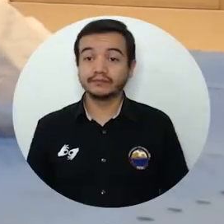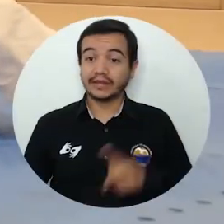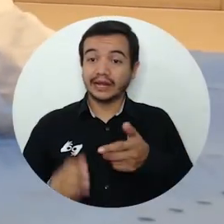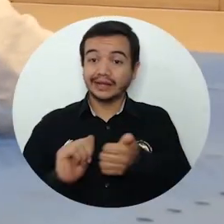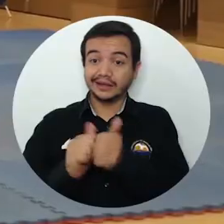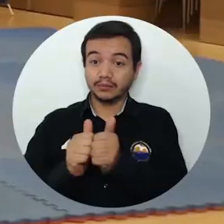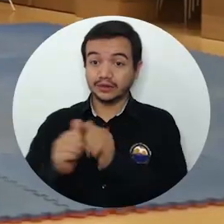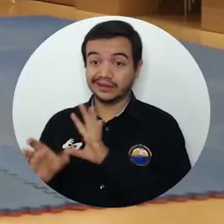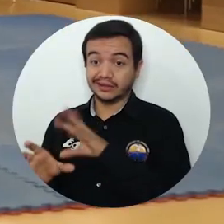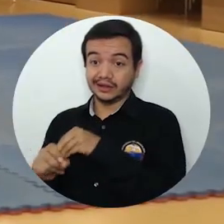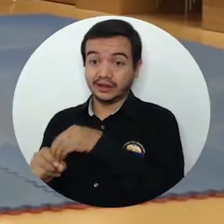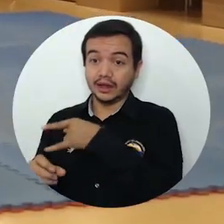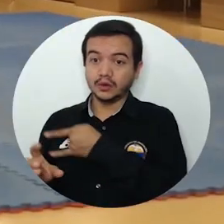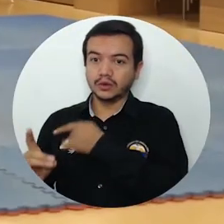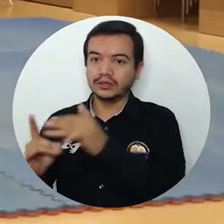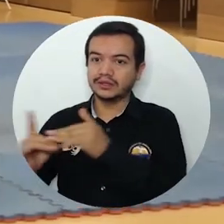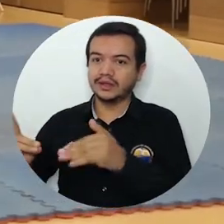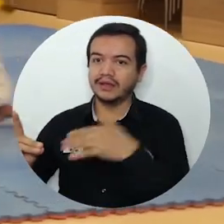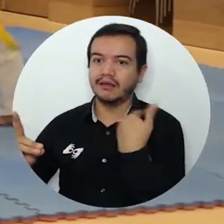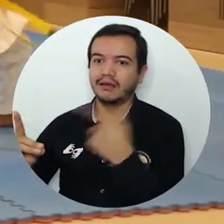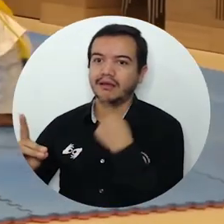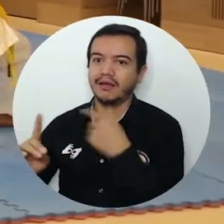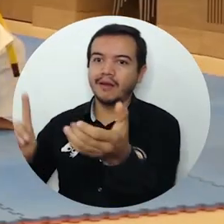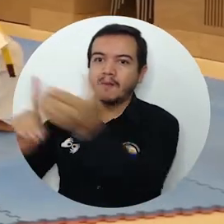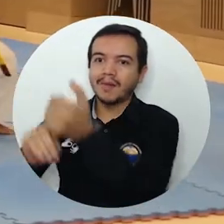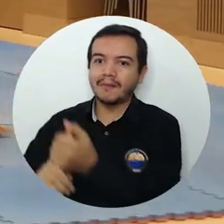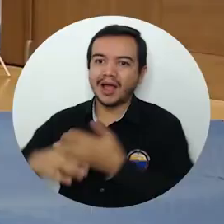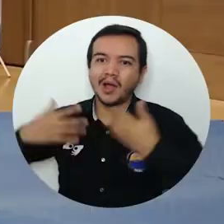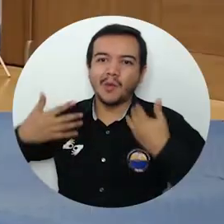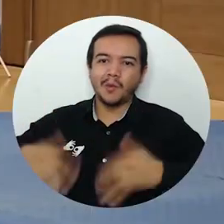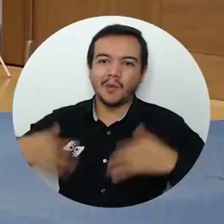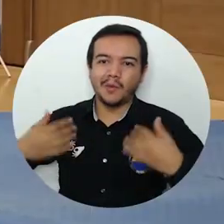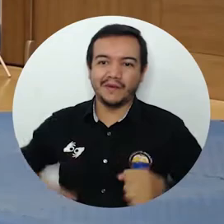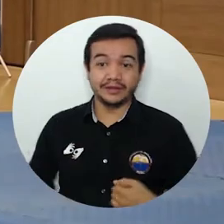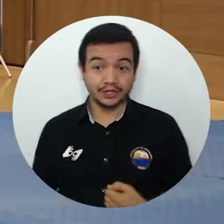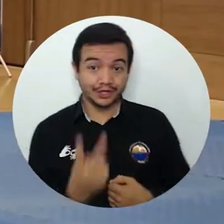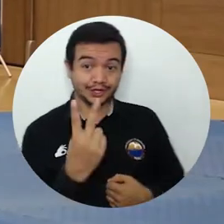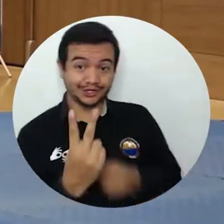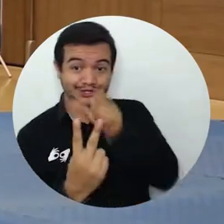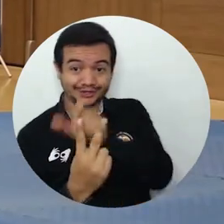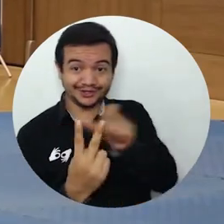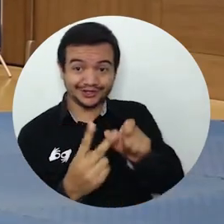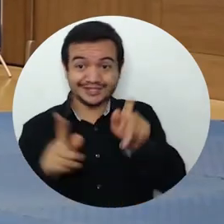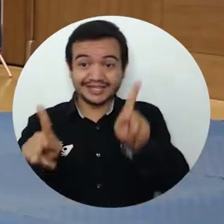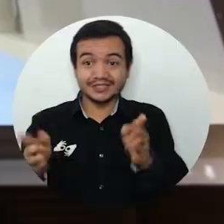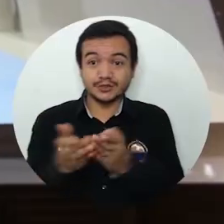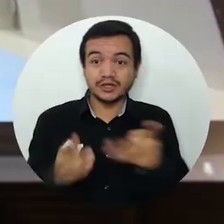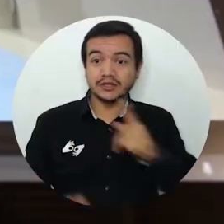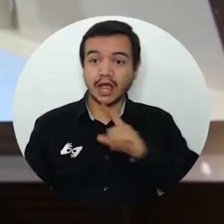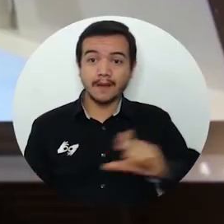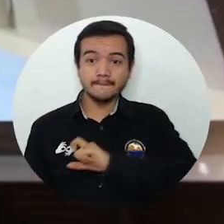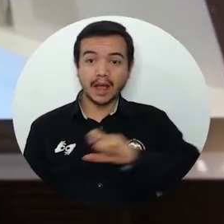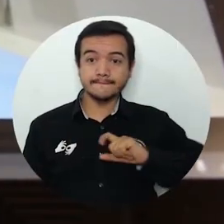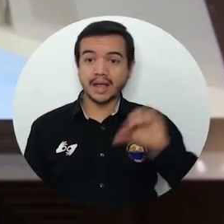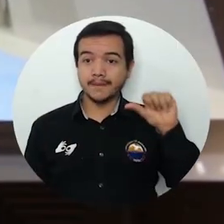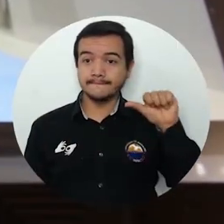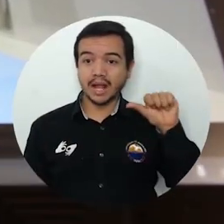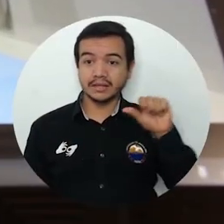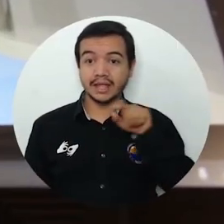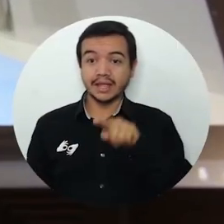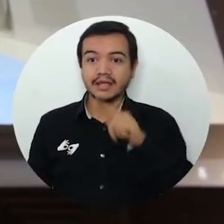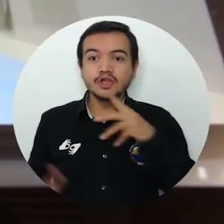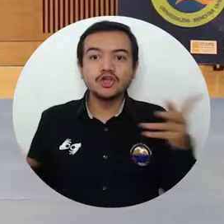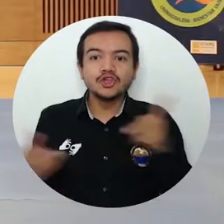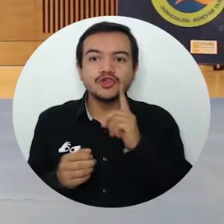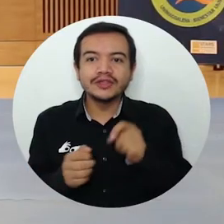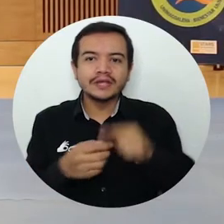El deporte en la Universidad del Magdalena sigue dando sus mejores frutos. Dos estudiantes obtuvieron medallas de plata en el torneo virtual regional de